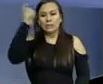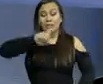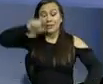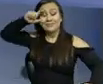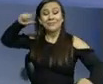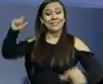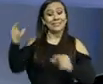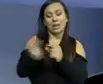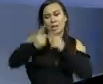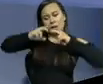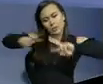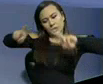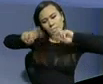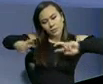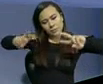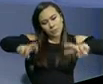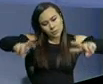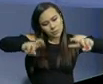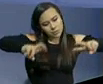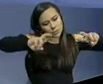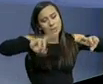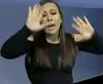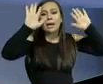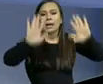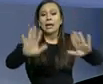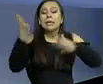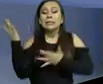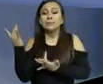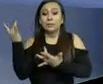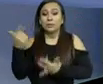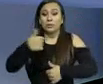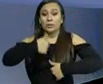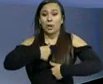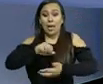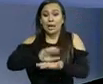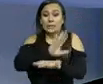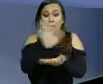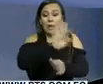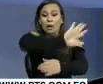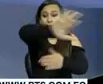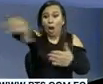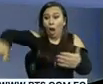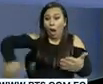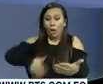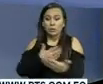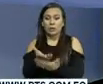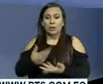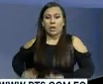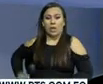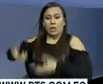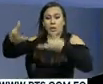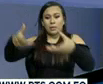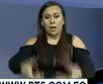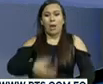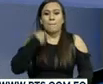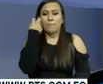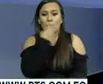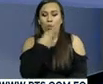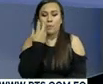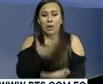del pleno yo espero que ante la evidencia que nosotros presentemos desde proceso investigativo